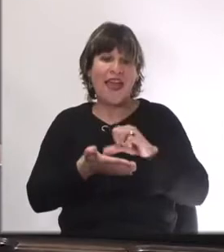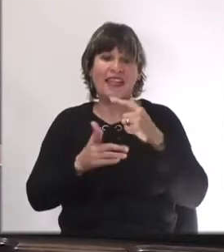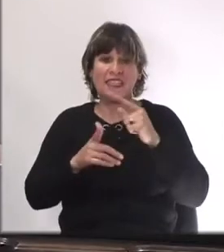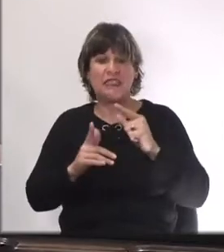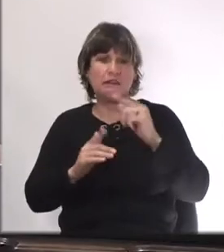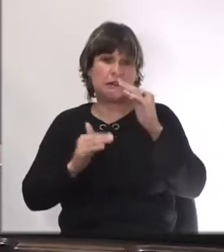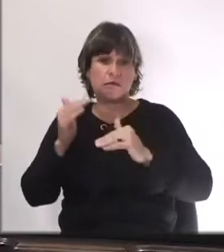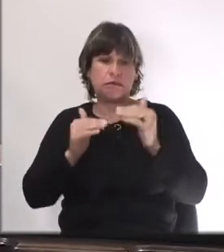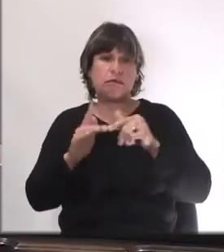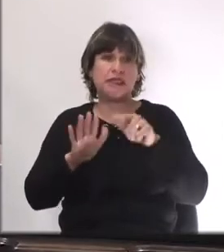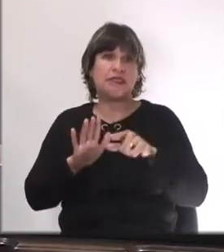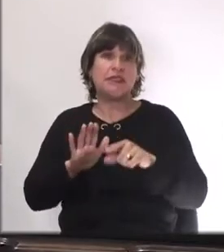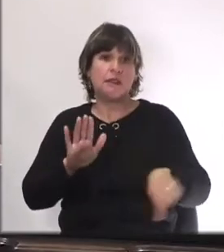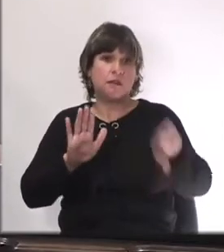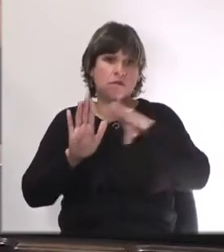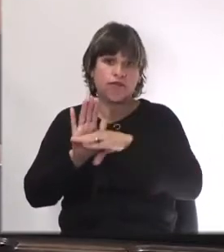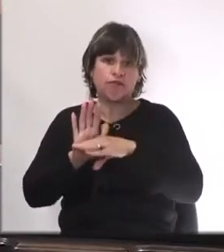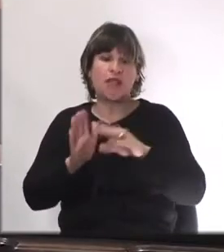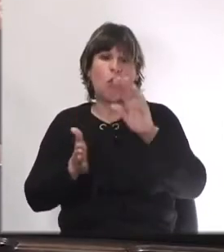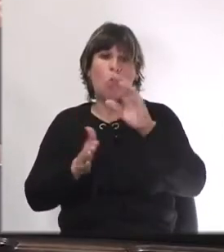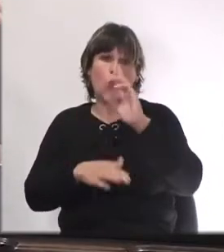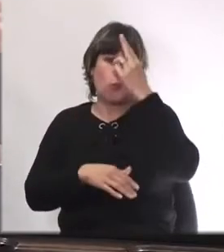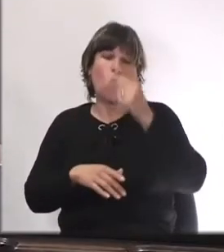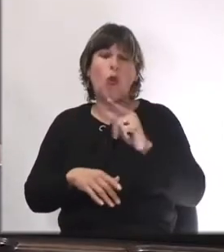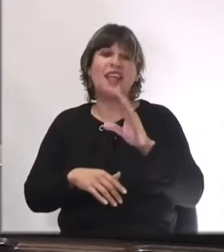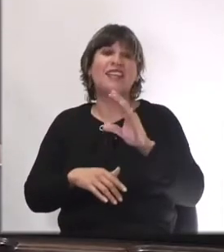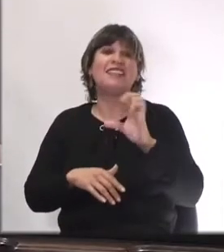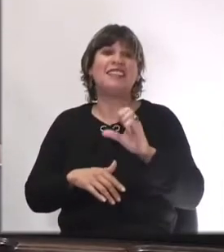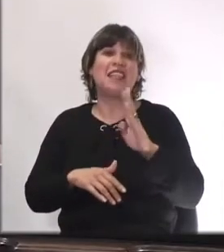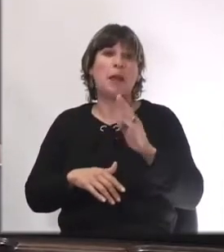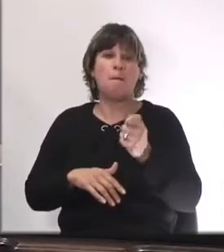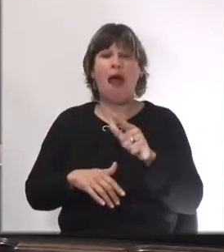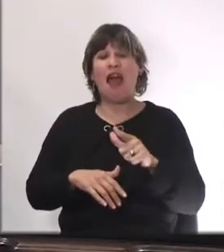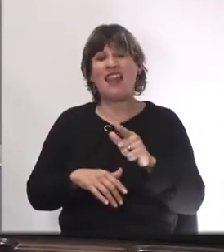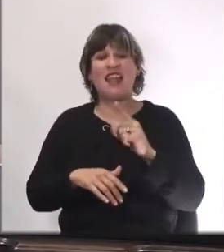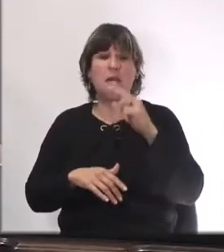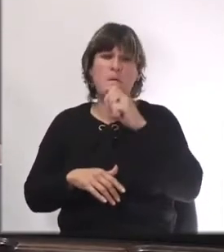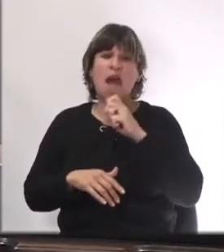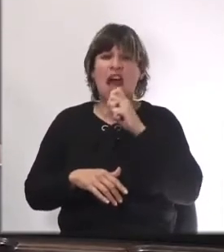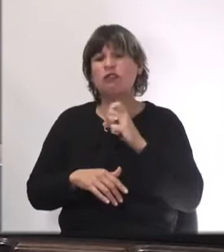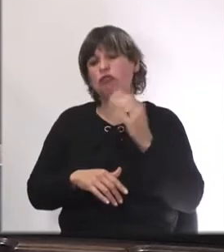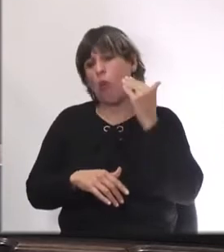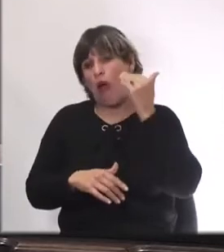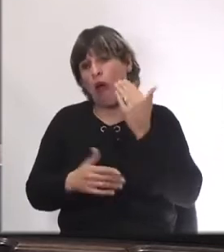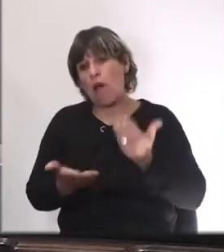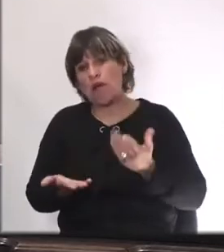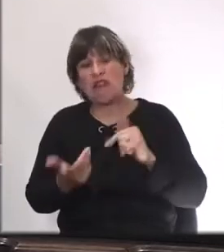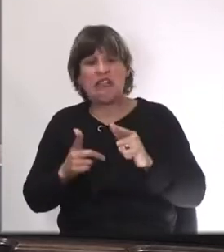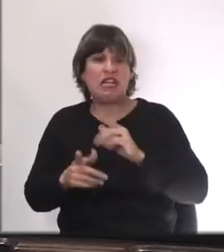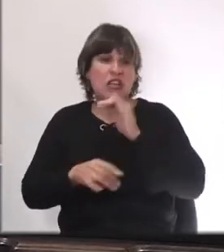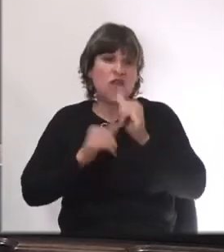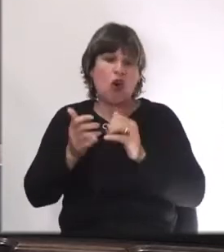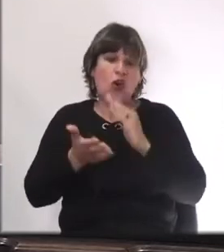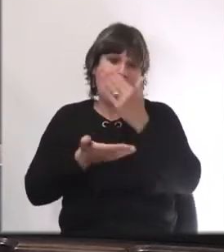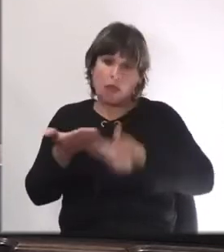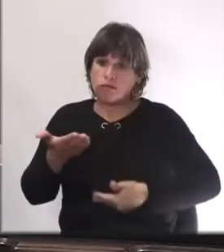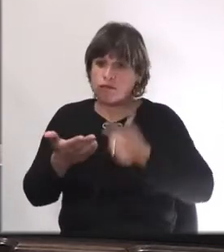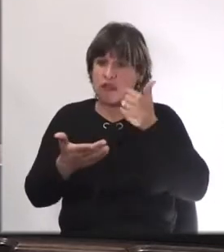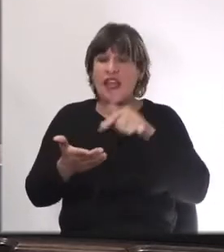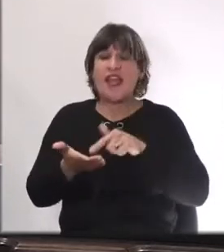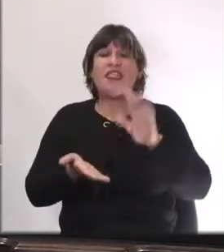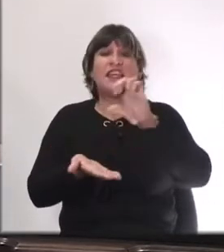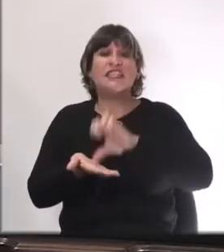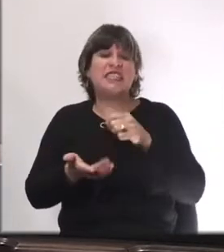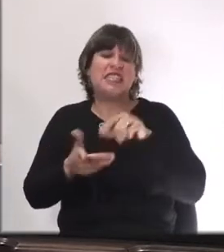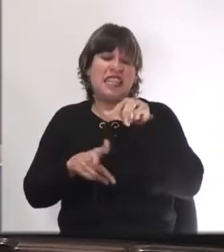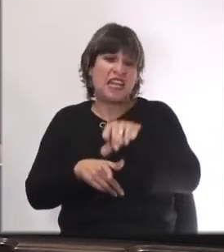de la pandemia. CEPAL, en marzo, abril, largó un informe en el cual decía que Uruguay es el país de la región que